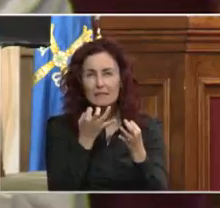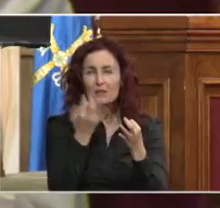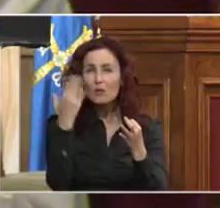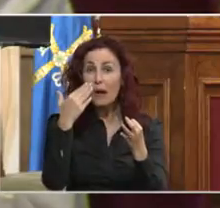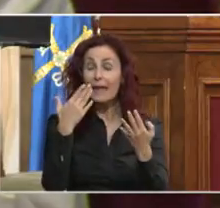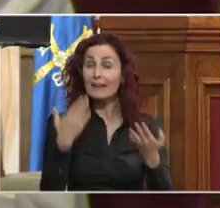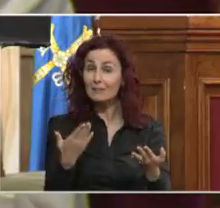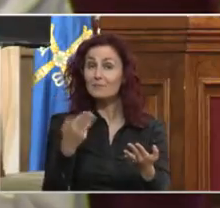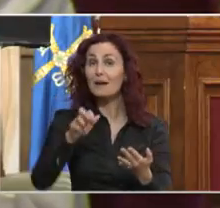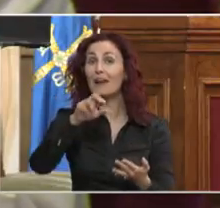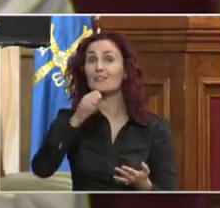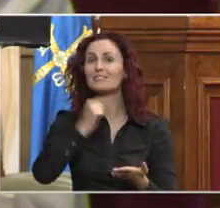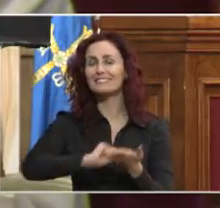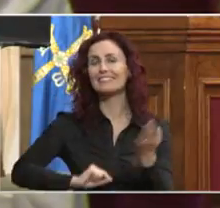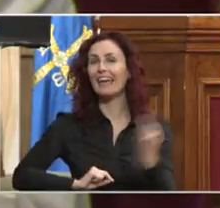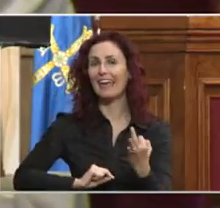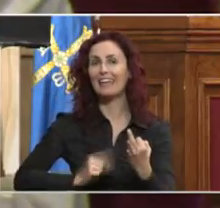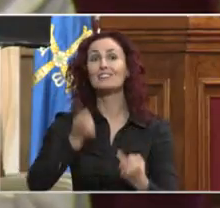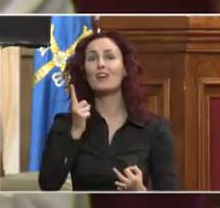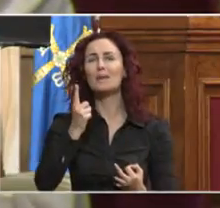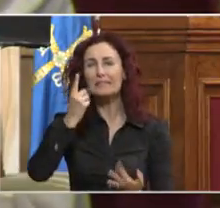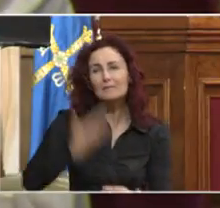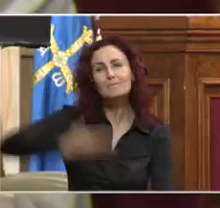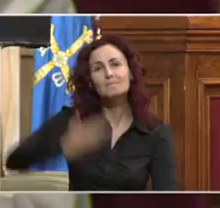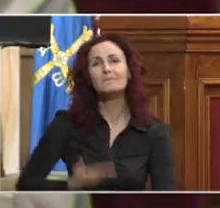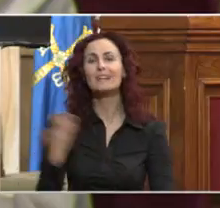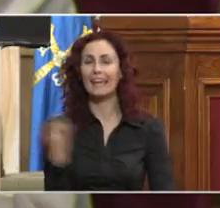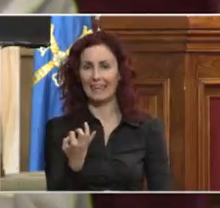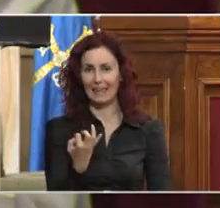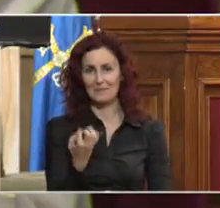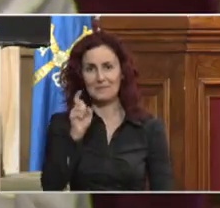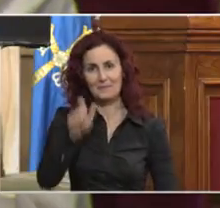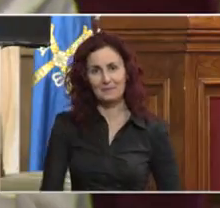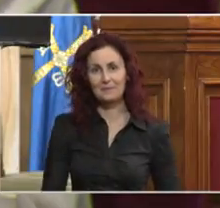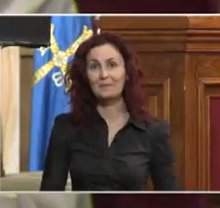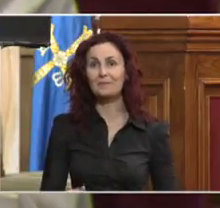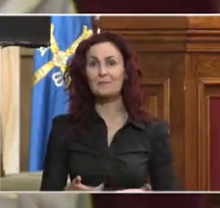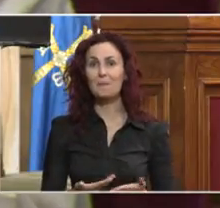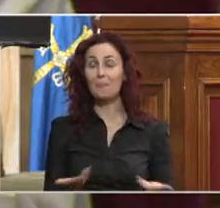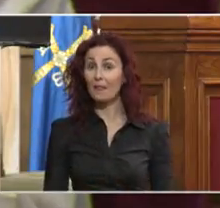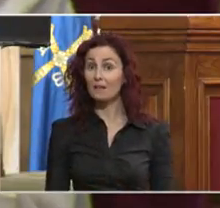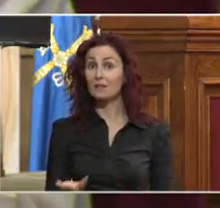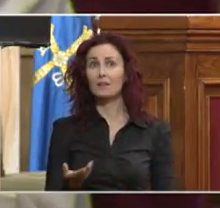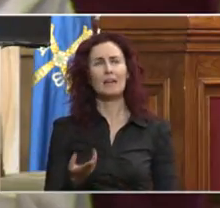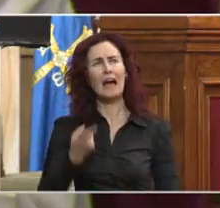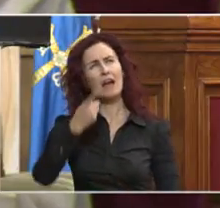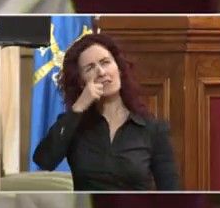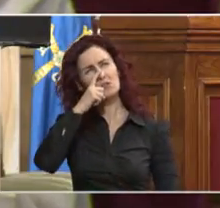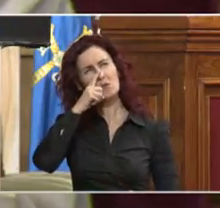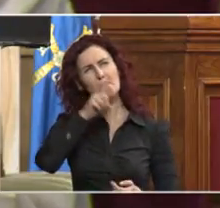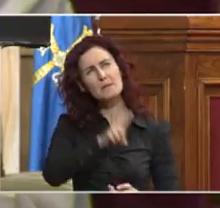también escribió que lo único que se sabe a ciencia cierta de Mastropiero, que no me acuerdo en qué año,